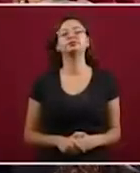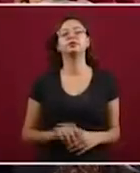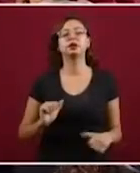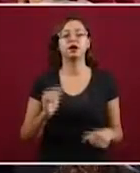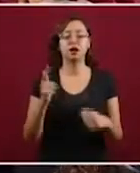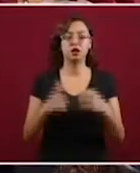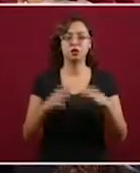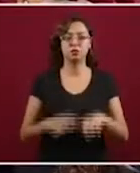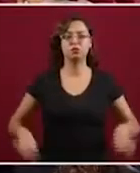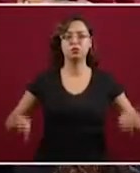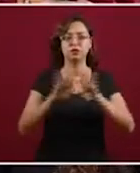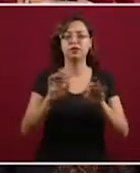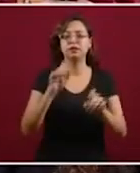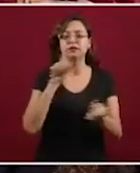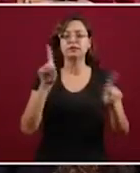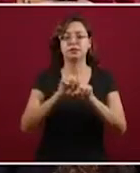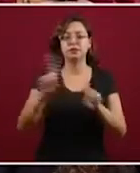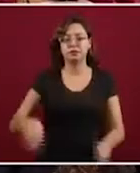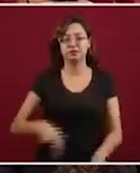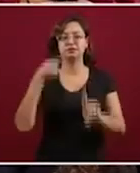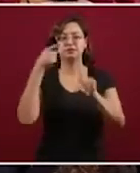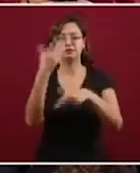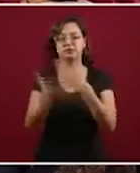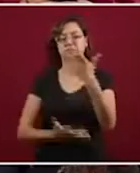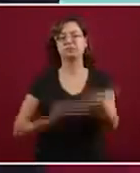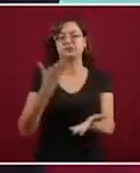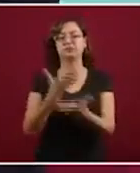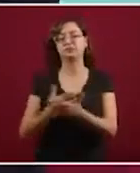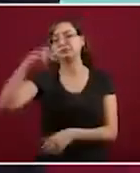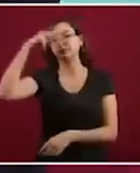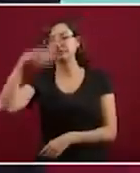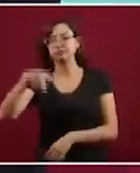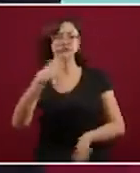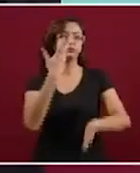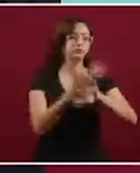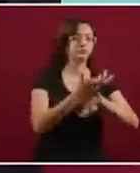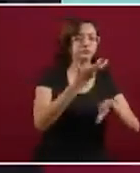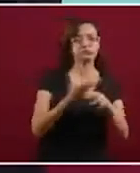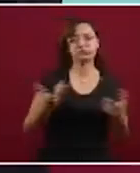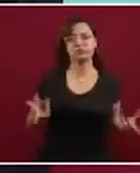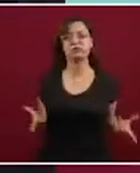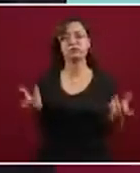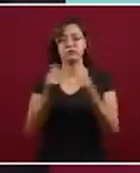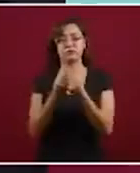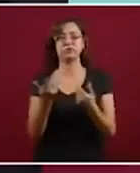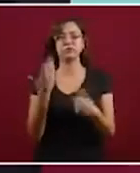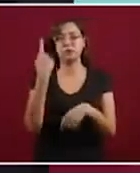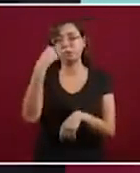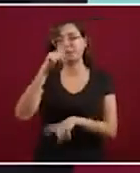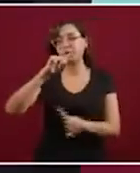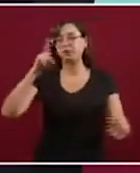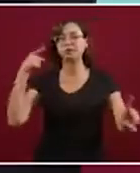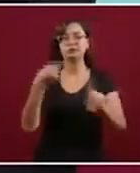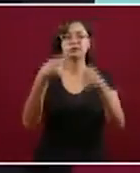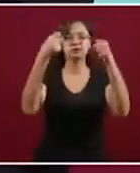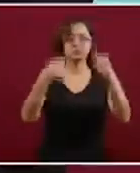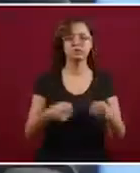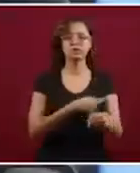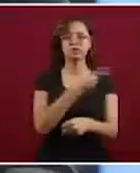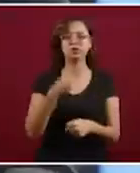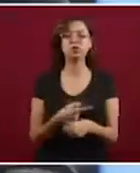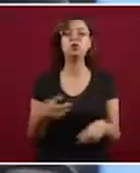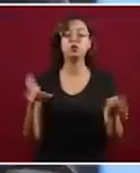bilateral méxico-estados unidos en materia de seguridad en qué sentido en poner el énfasis que